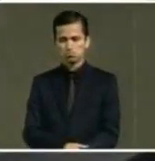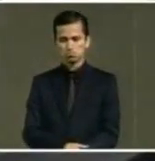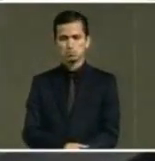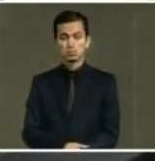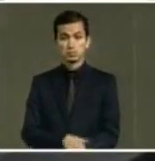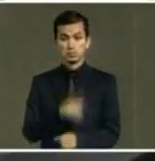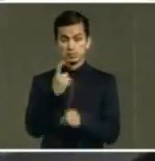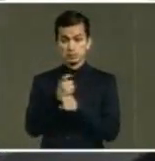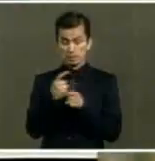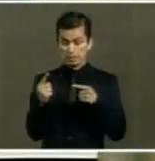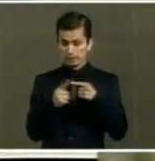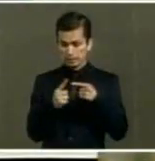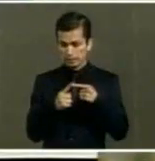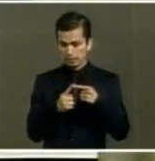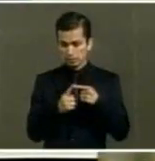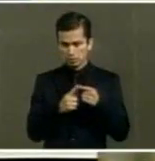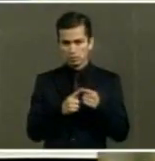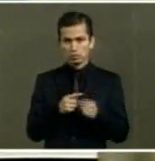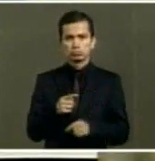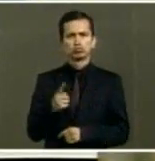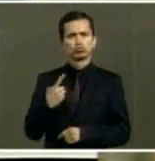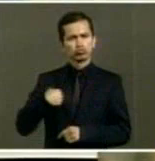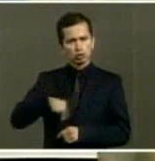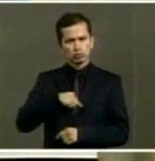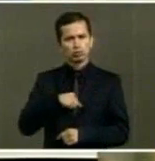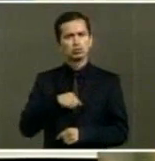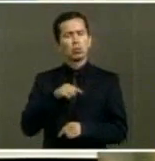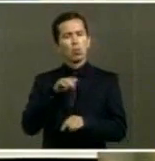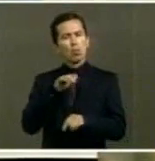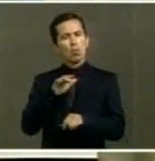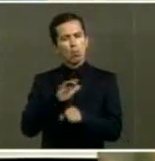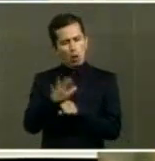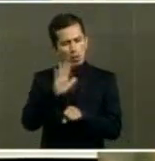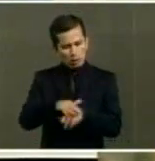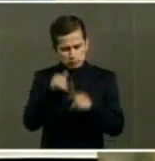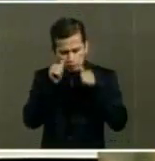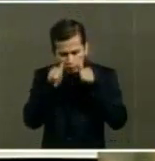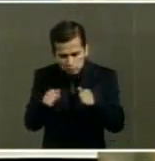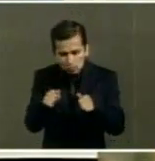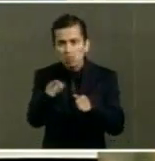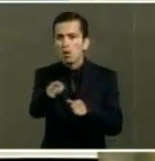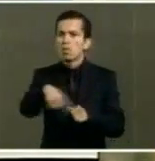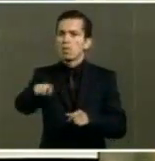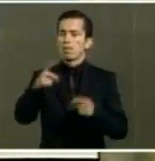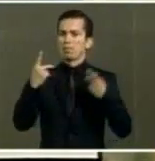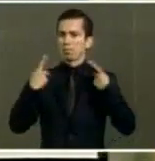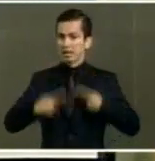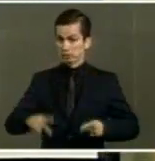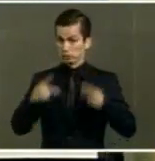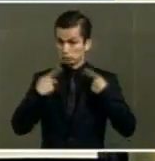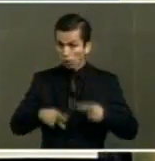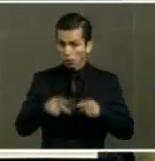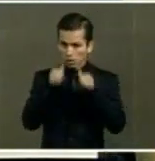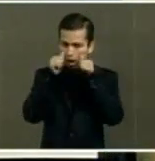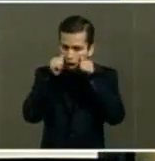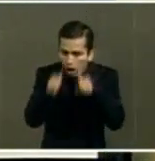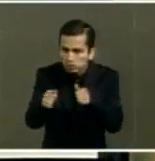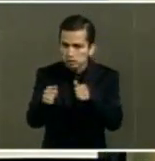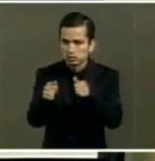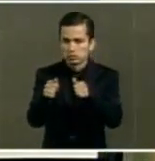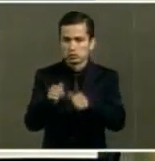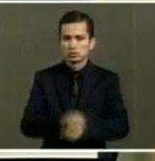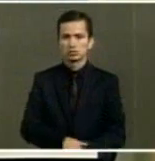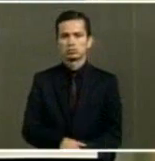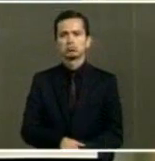principales activos, hemos invertido en las personas, hemos invertido en capital humano, en valor humano.